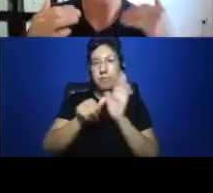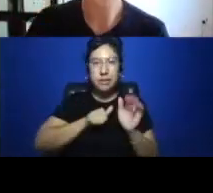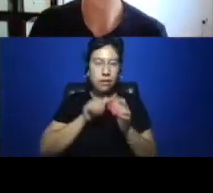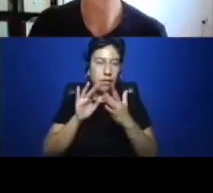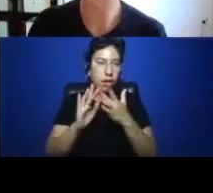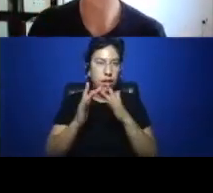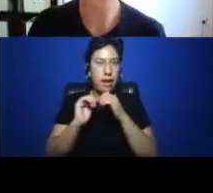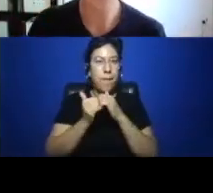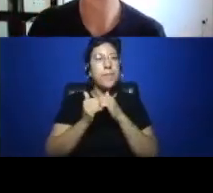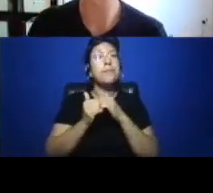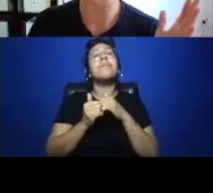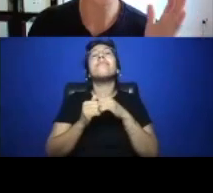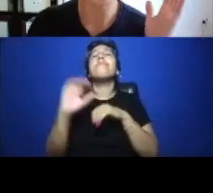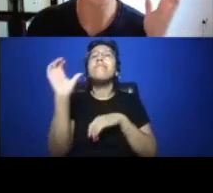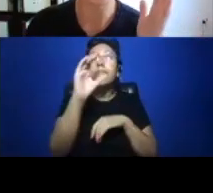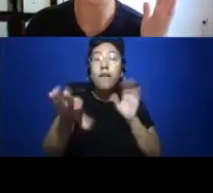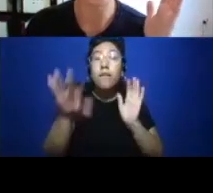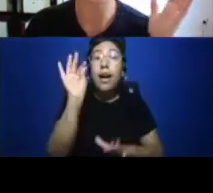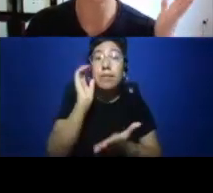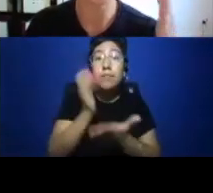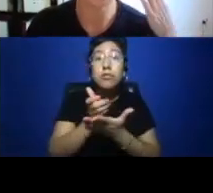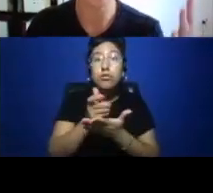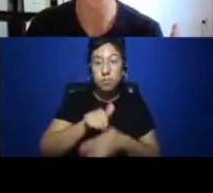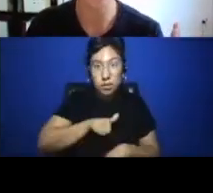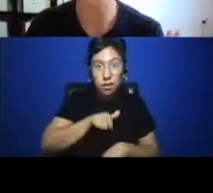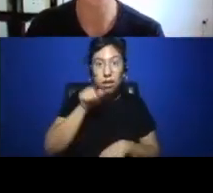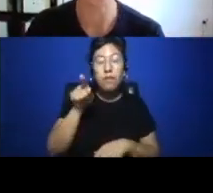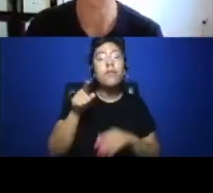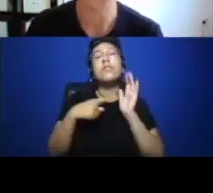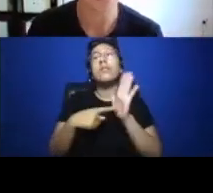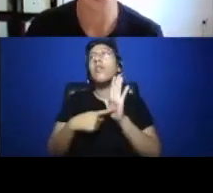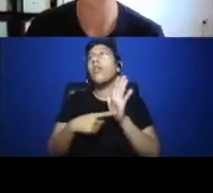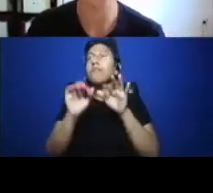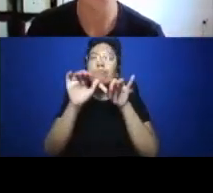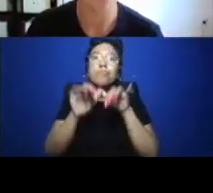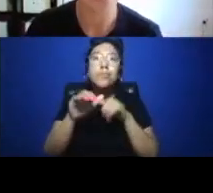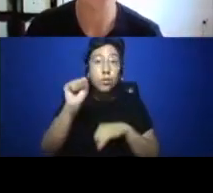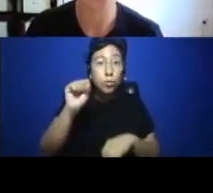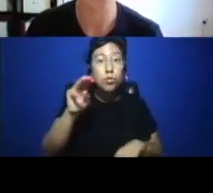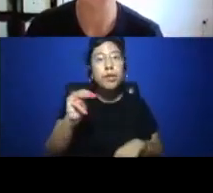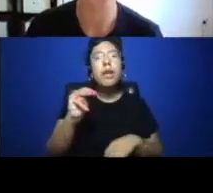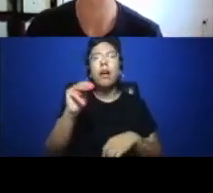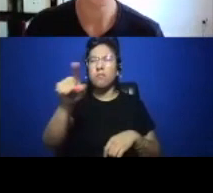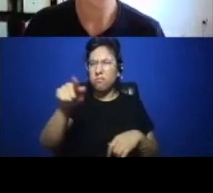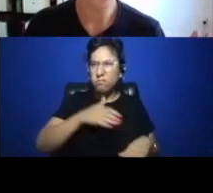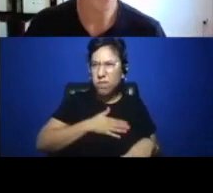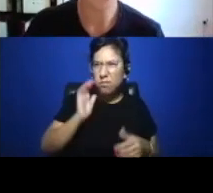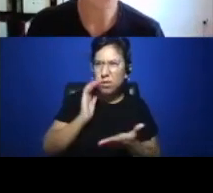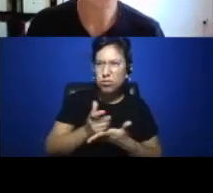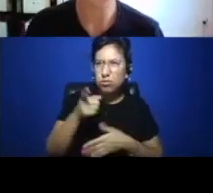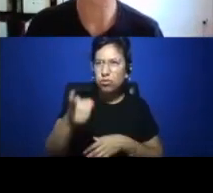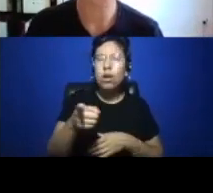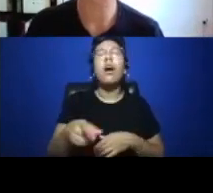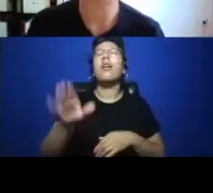sobre buscar estas cosas en línea, si encuentro imágenes de mí, si voy en línea, en las cuentas de redes sociales encuentro imágenes de